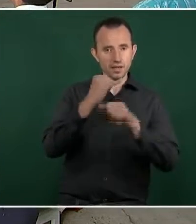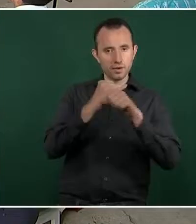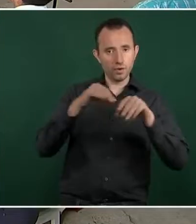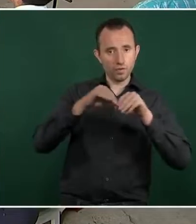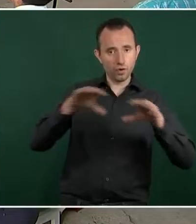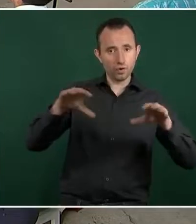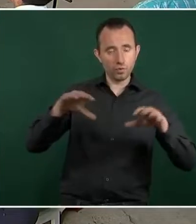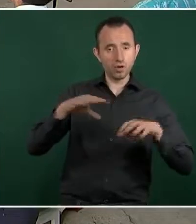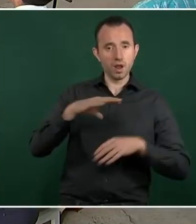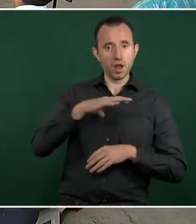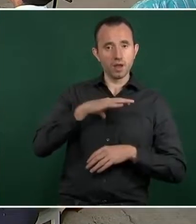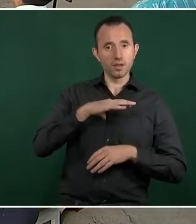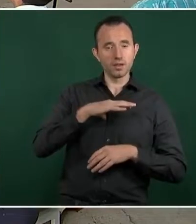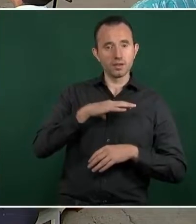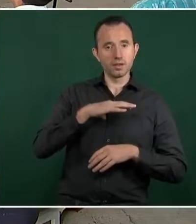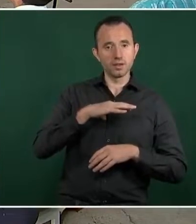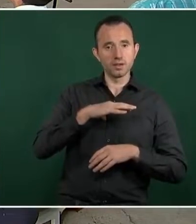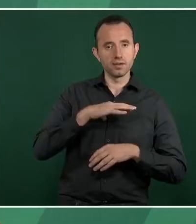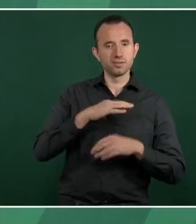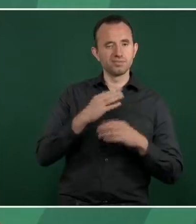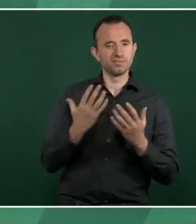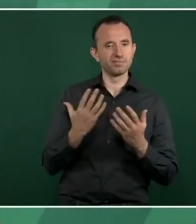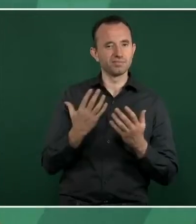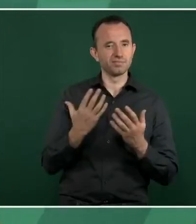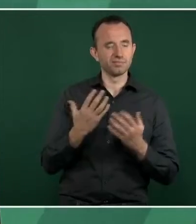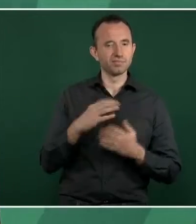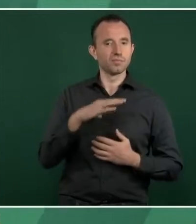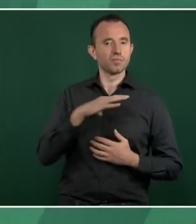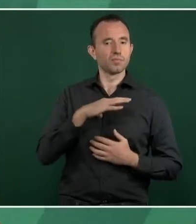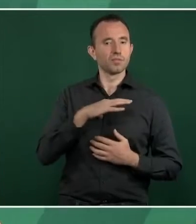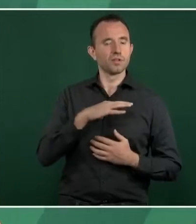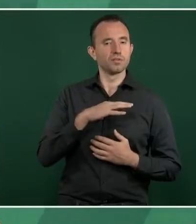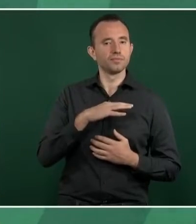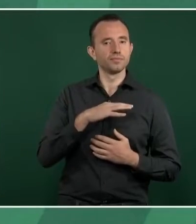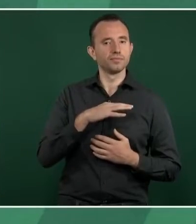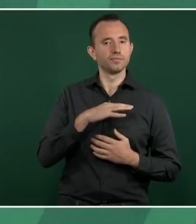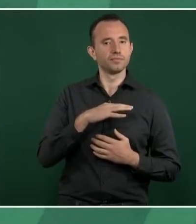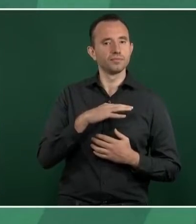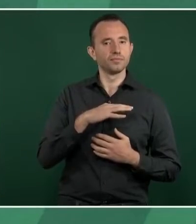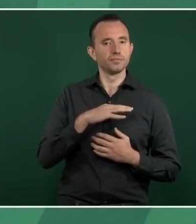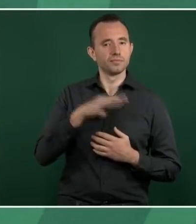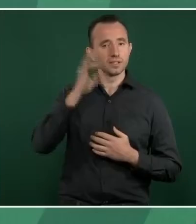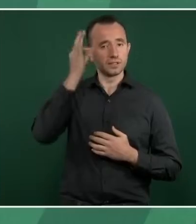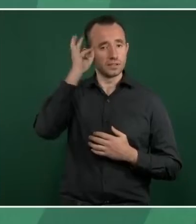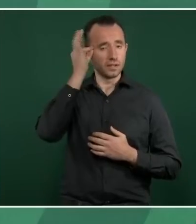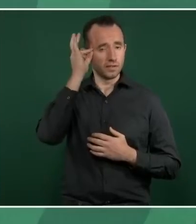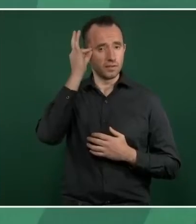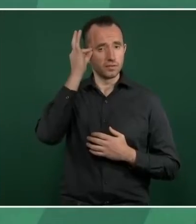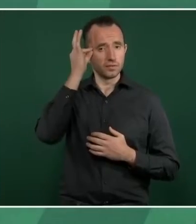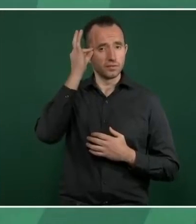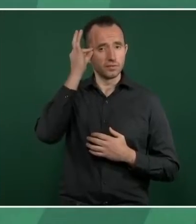tienen sus intelectuales orgánicos achichincles.